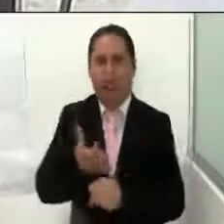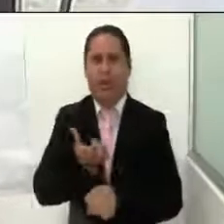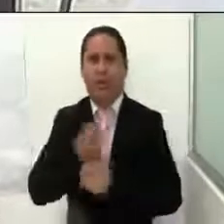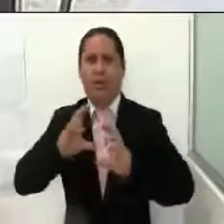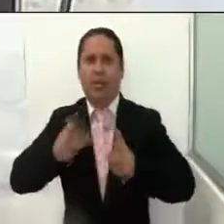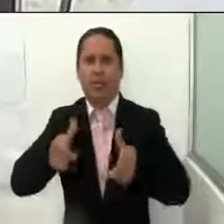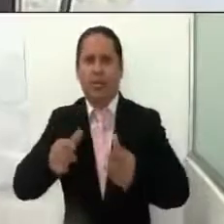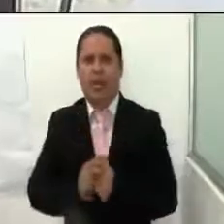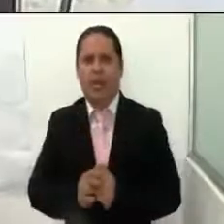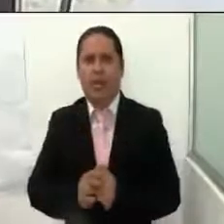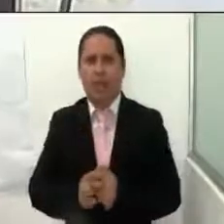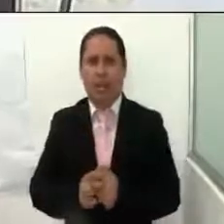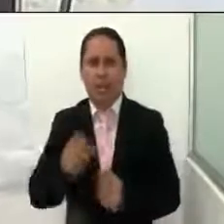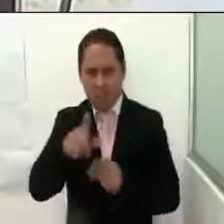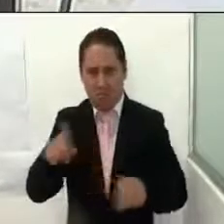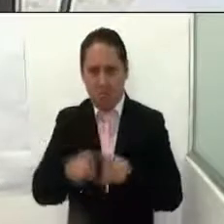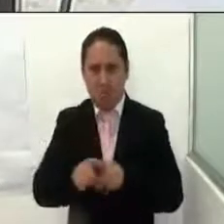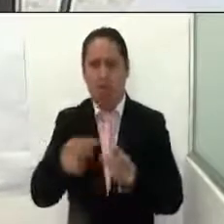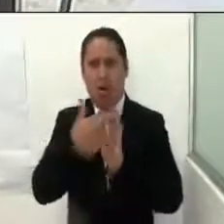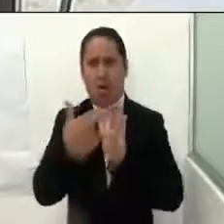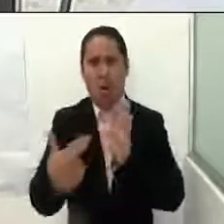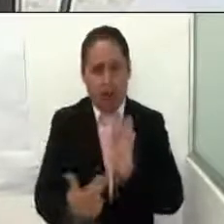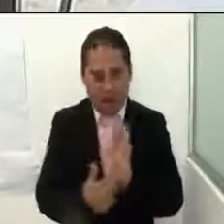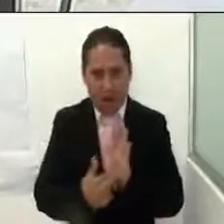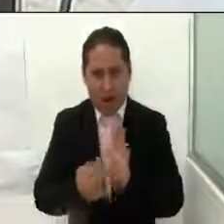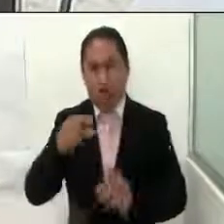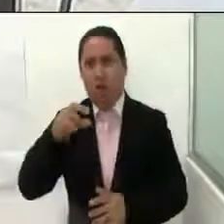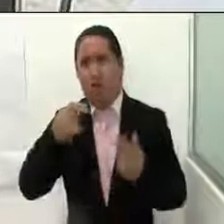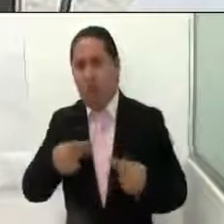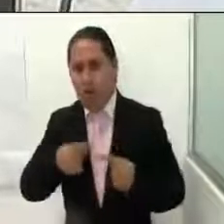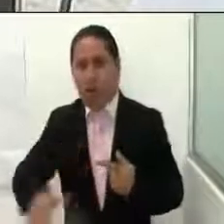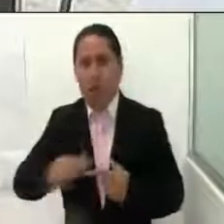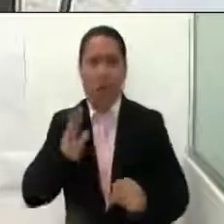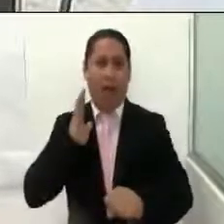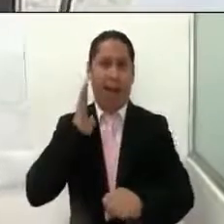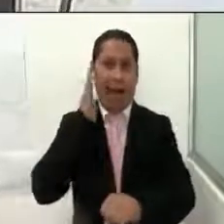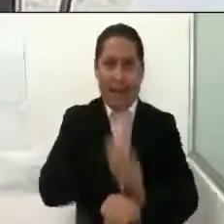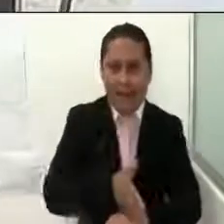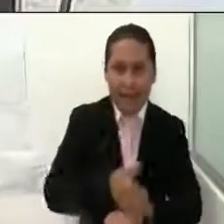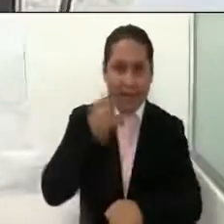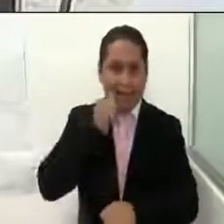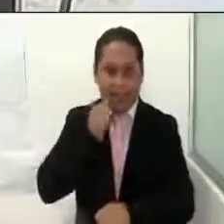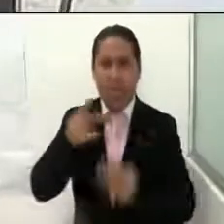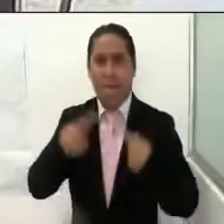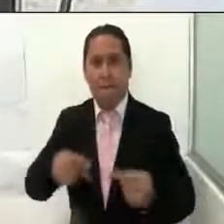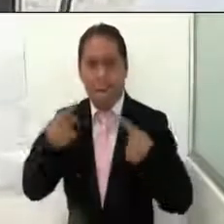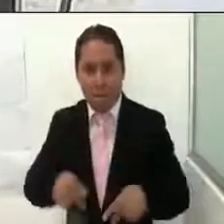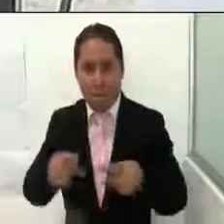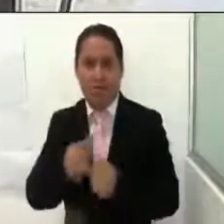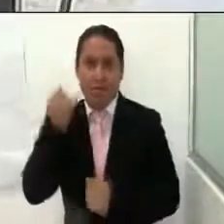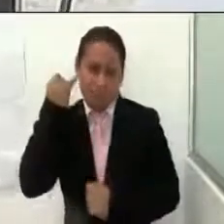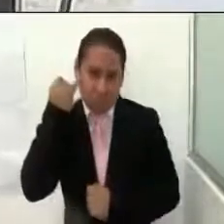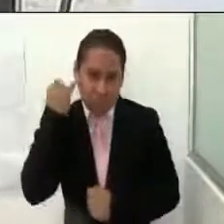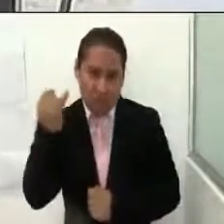del código civil a efecto de eliminar el castigo corporal por parte de las personas que ejercen la patria